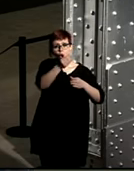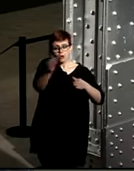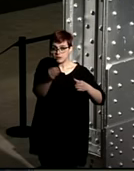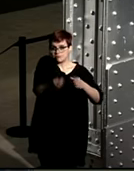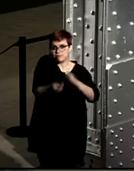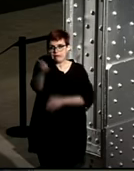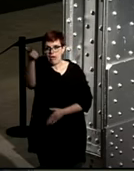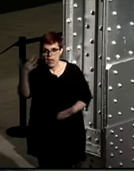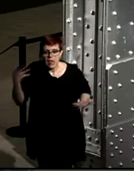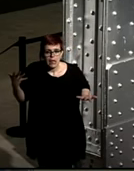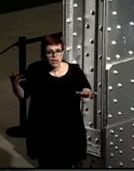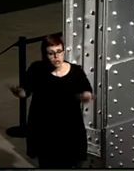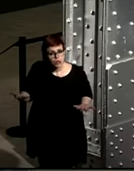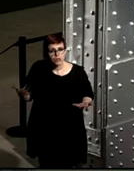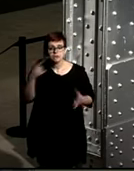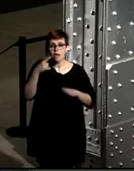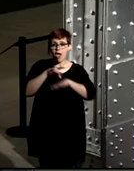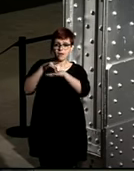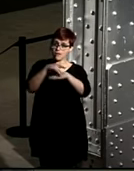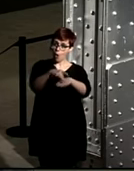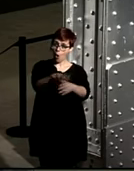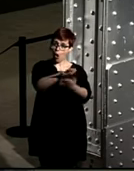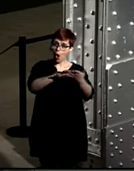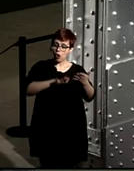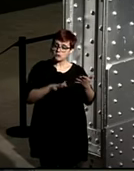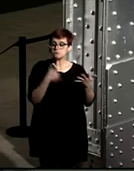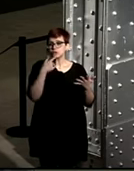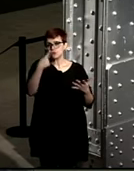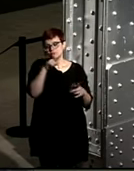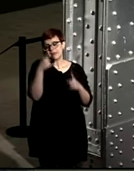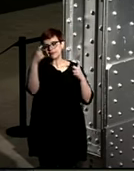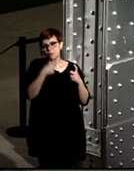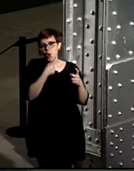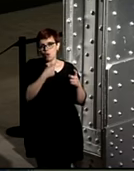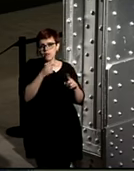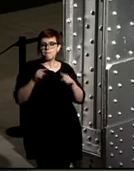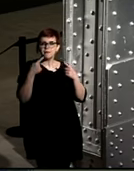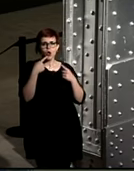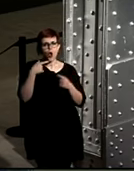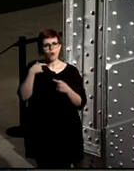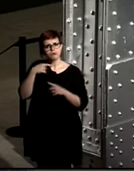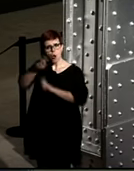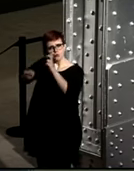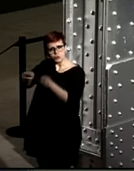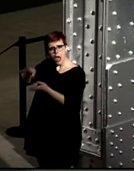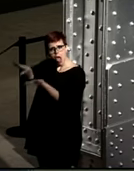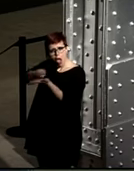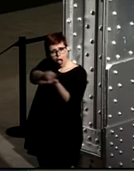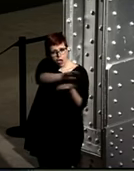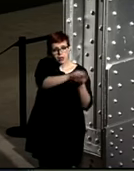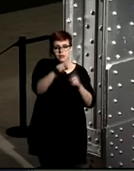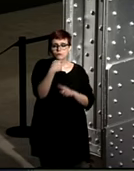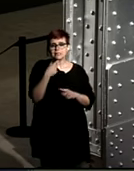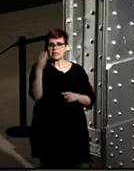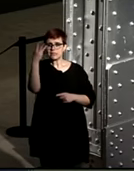nos pusimos un poco a hacer el guión, nosotros siempre hacemos, aunque hagamos comedia, hacemos un proceso de documentación muy largo. Igual estuvimos como